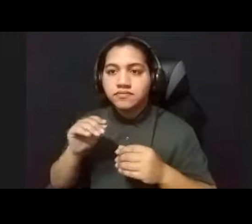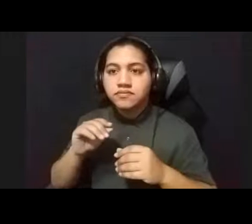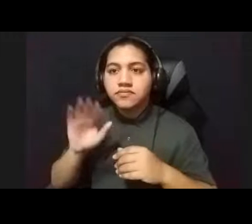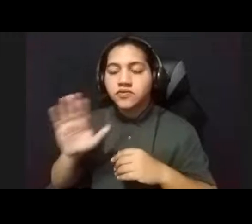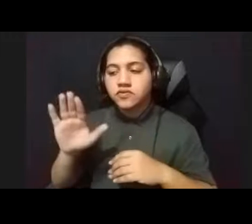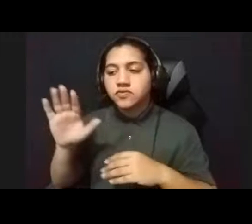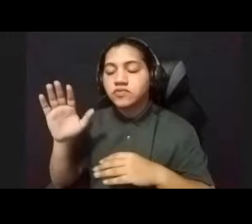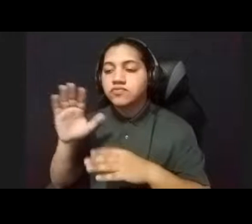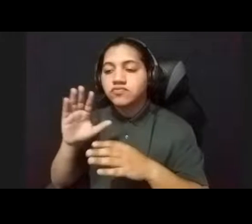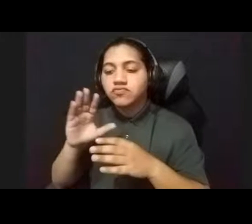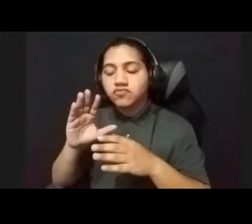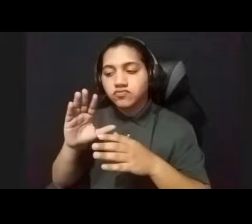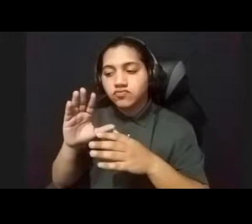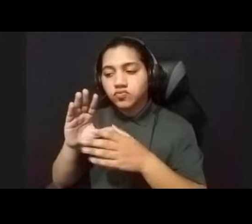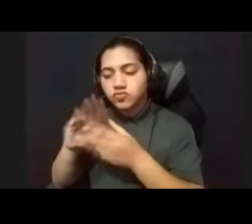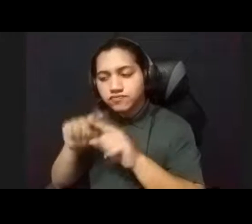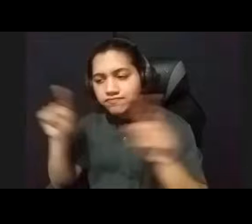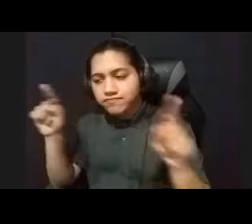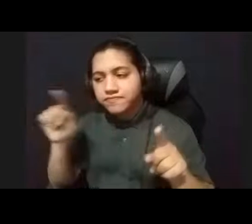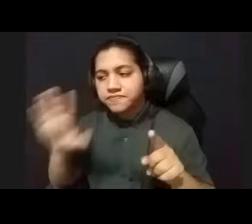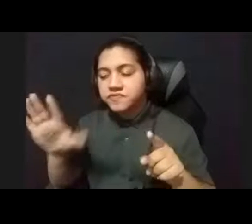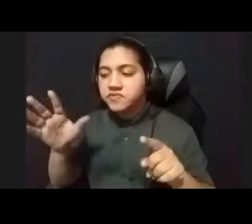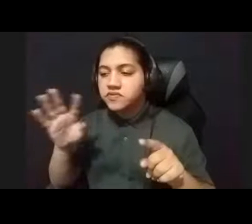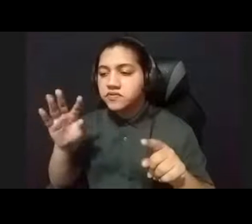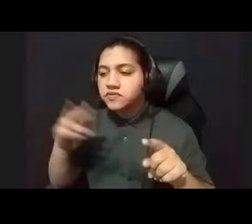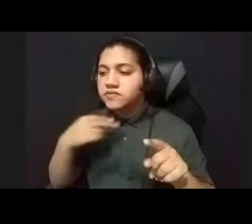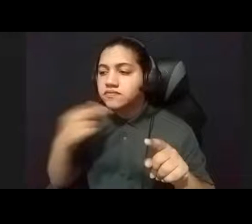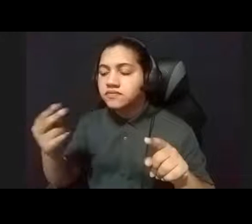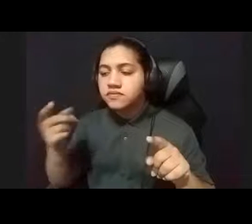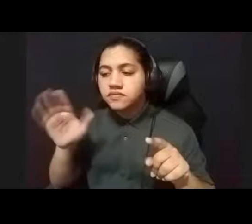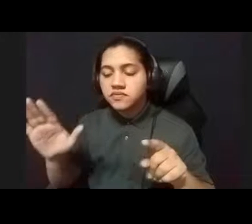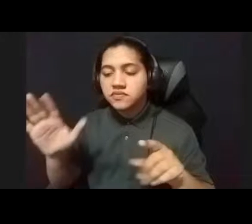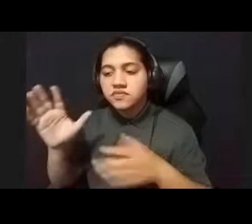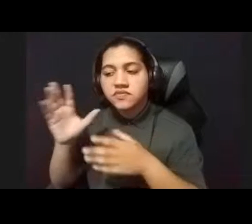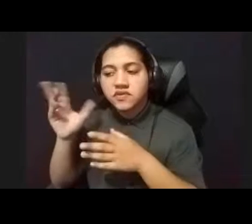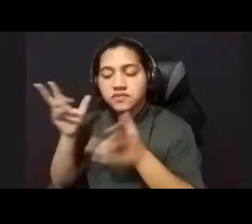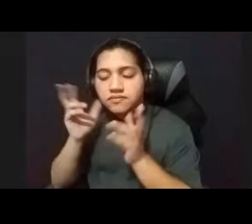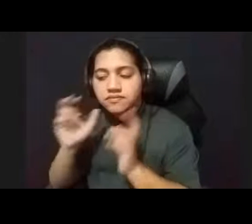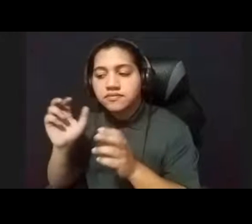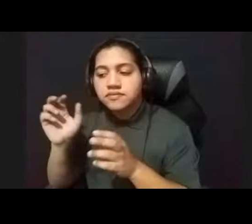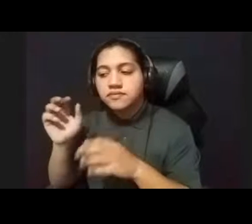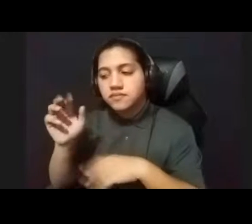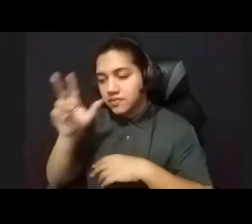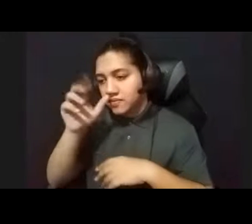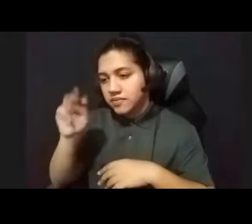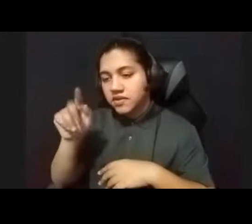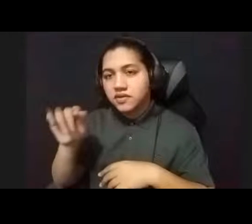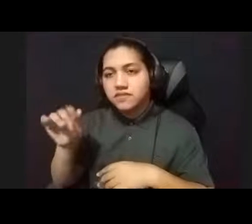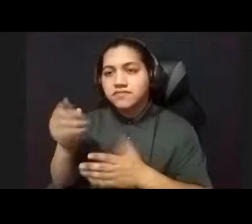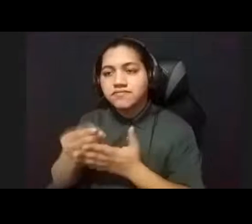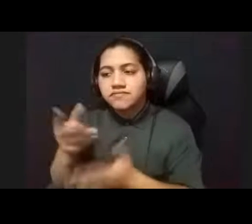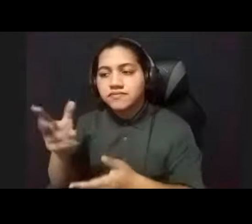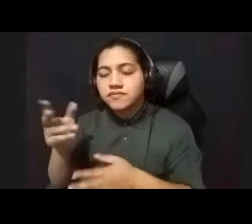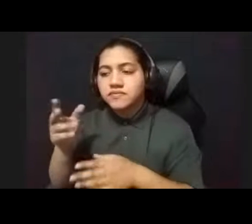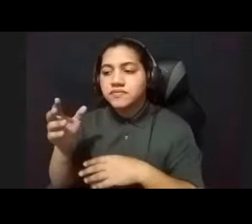eran diferentes. De su boca escuché el cuento de Martina. Me compraré unos bizcochitos de chocolate. se